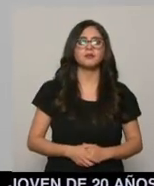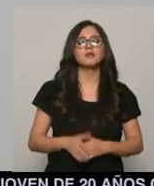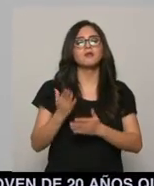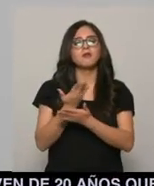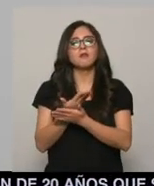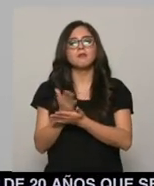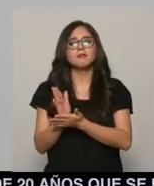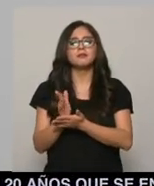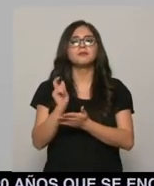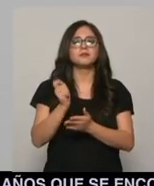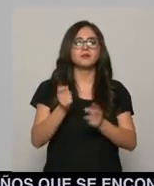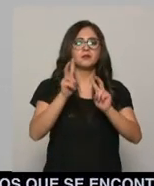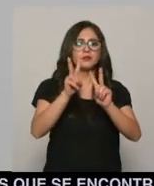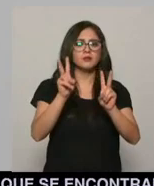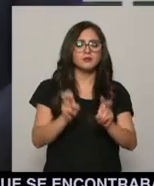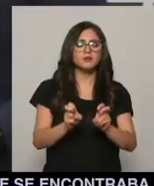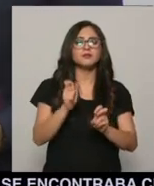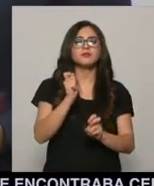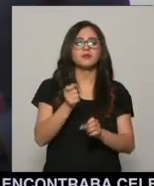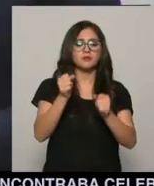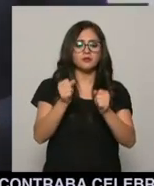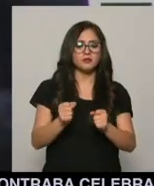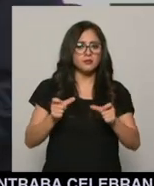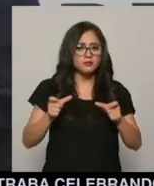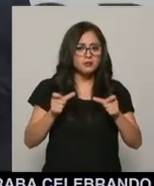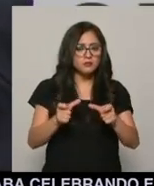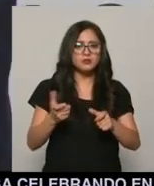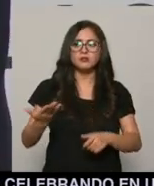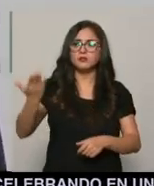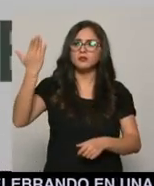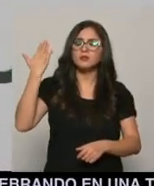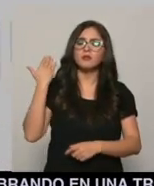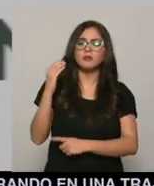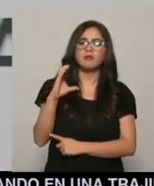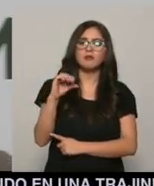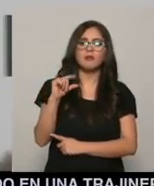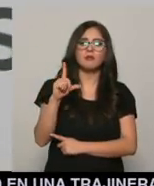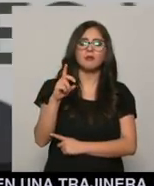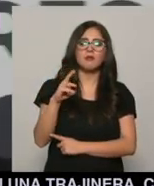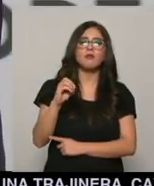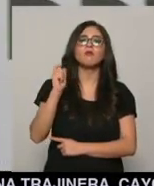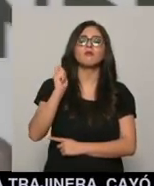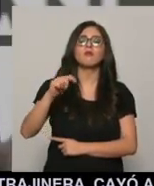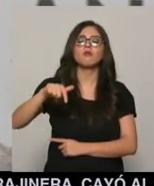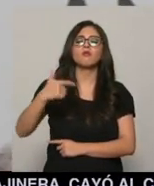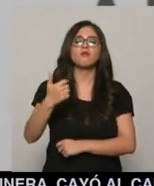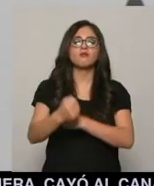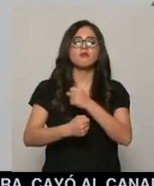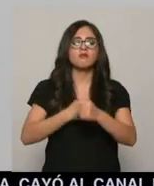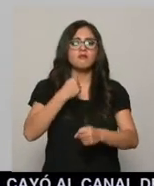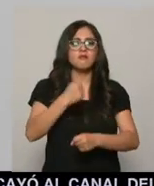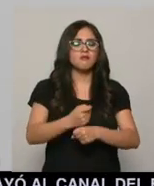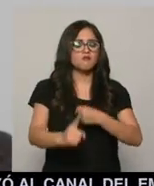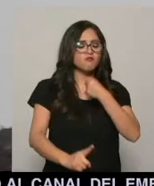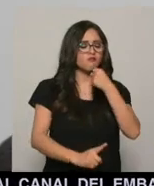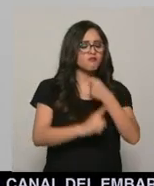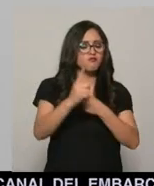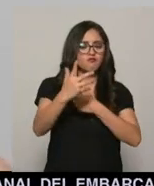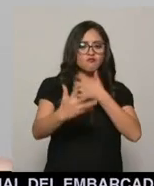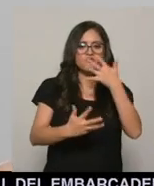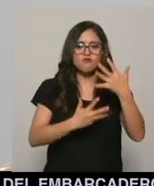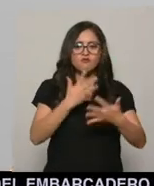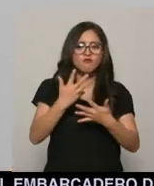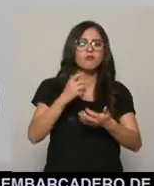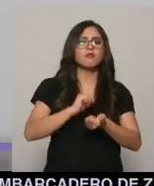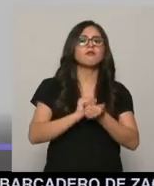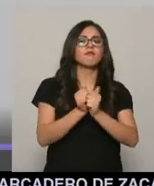inseguridad, que desde con Calderón a la fecha, 12 años de descomposición, está verdaderamente